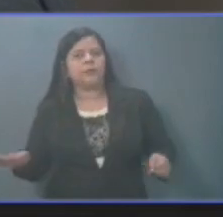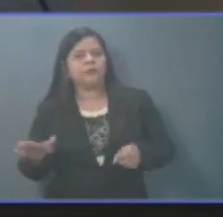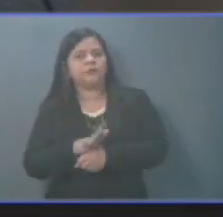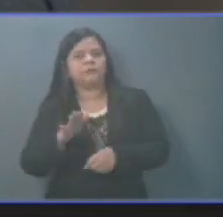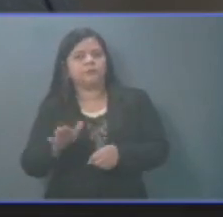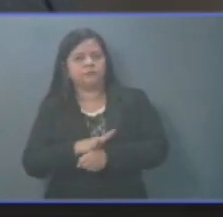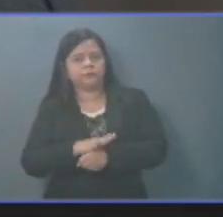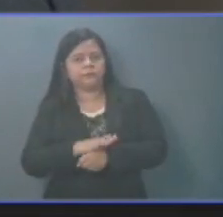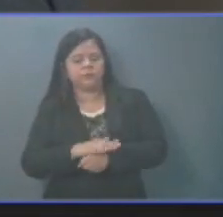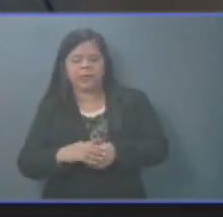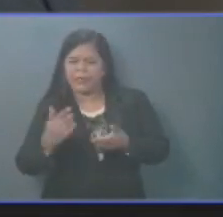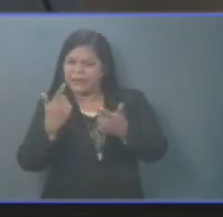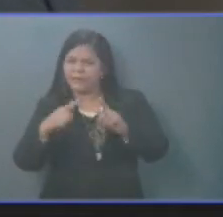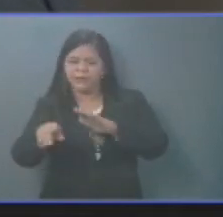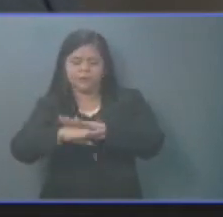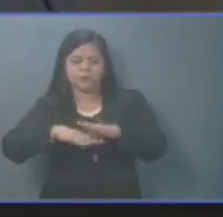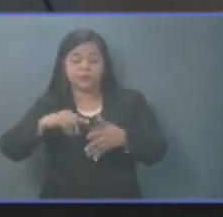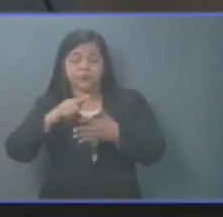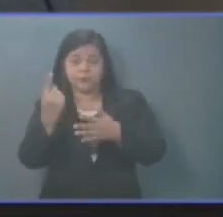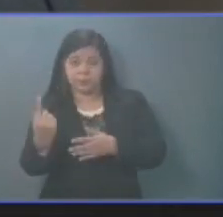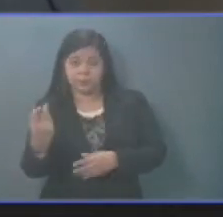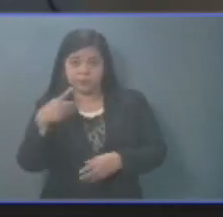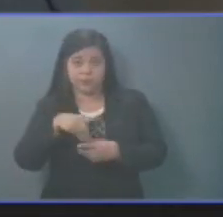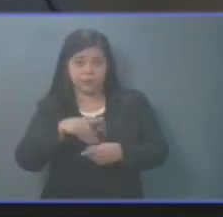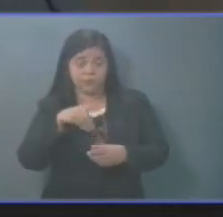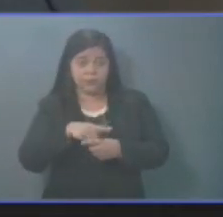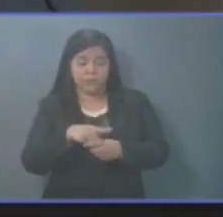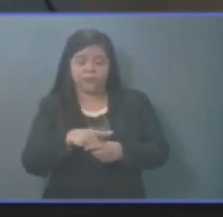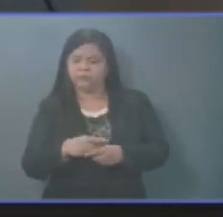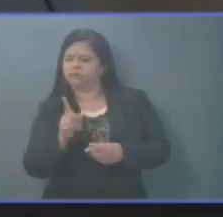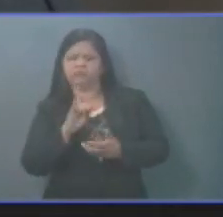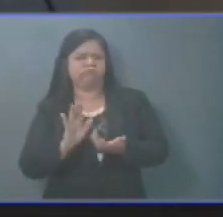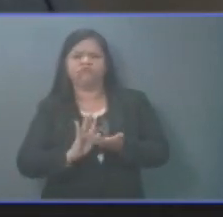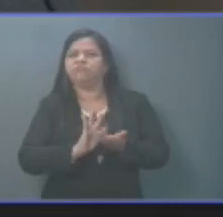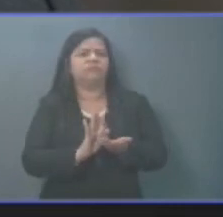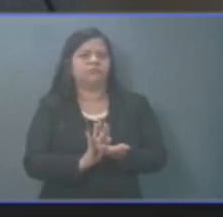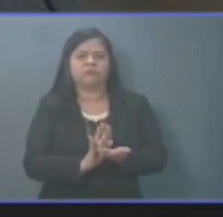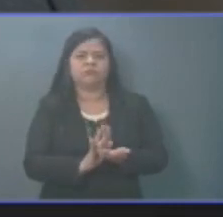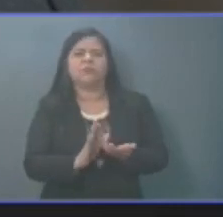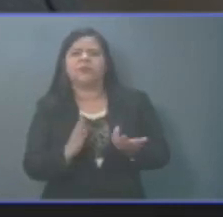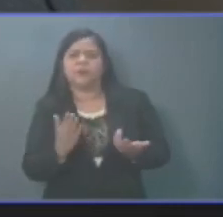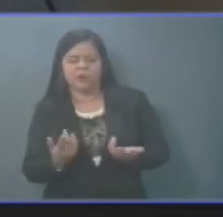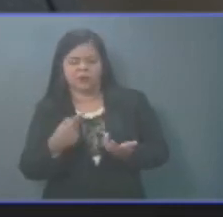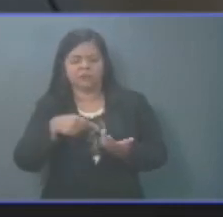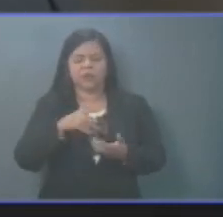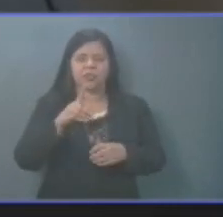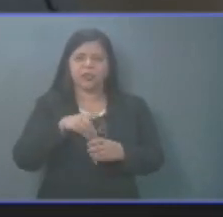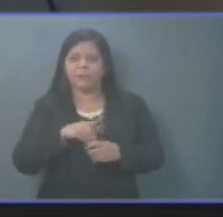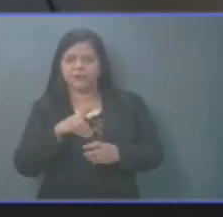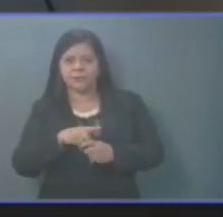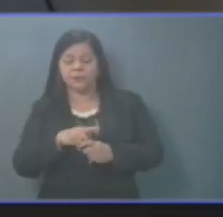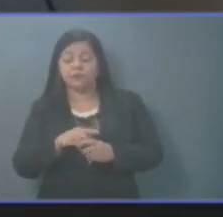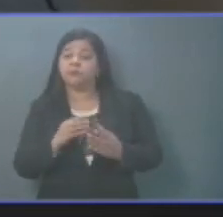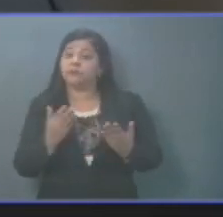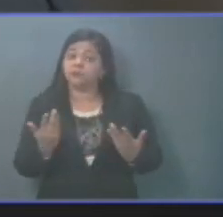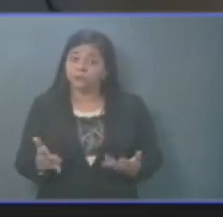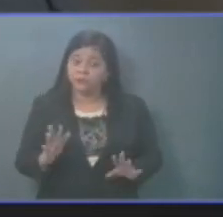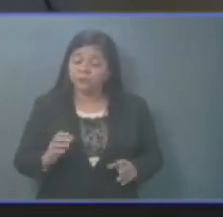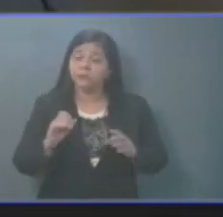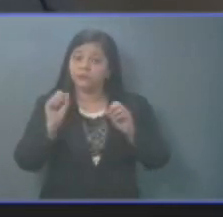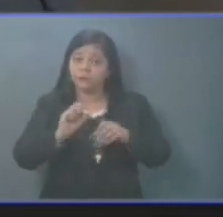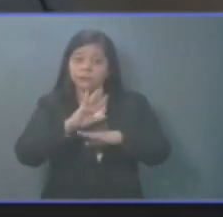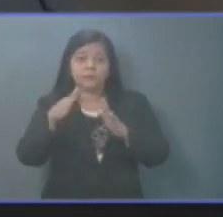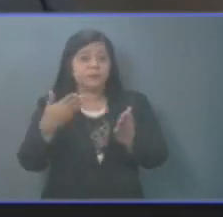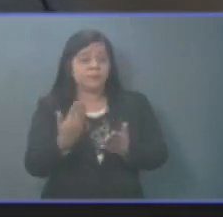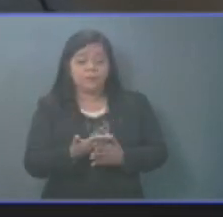libertades fundamentales de las personas con discapacidad, sin discriminación alguna por motivos de discapacidad, debiendo adoptar todas